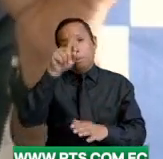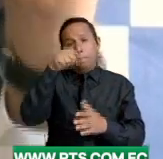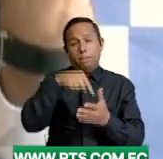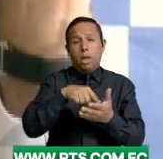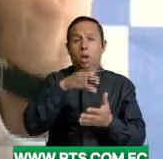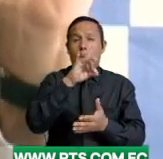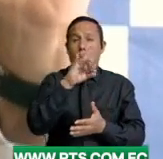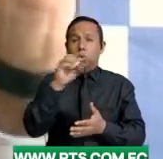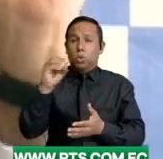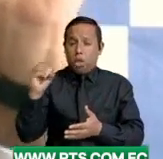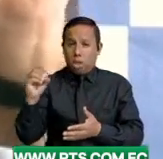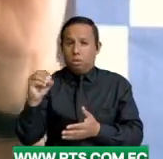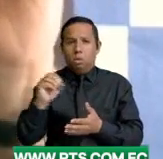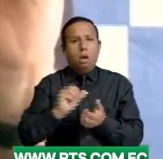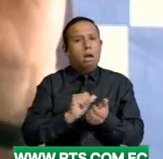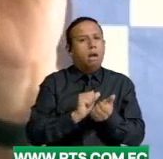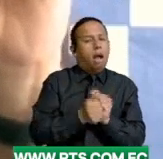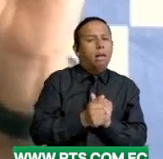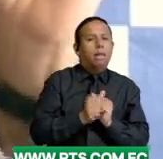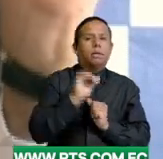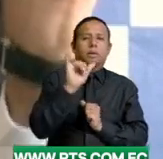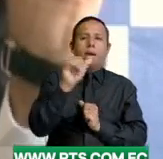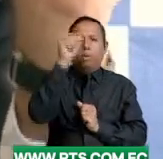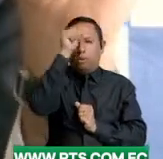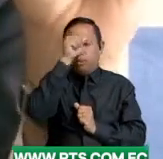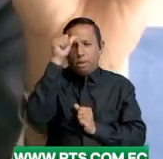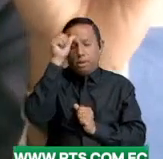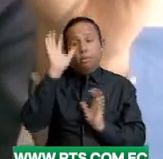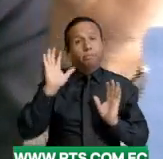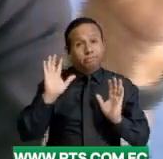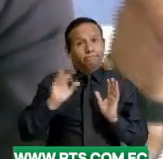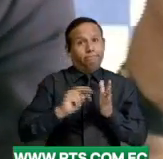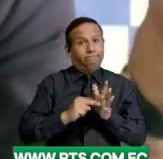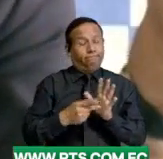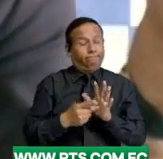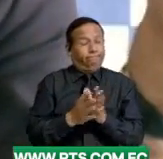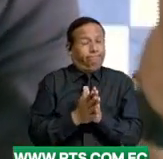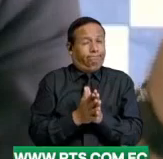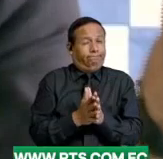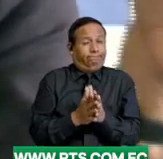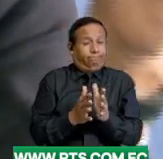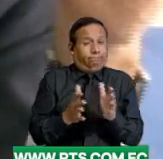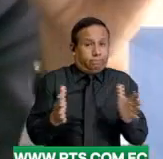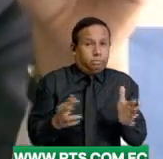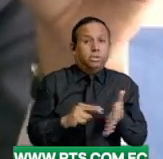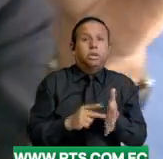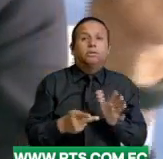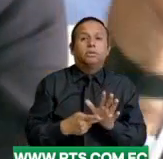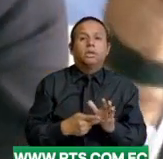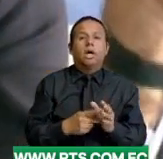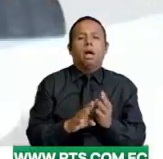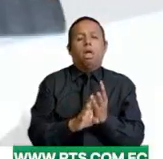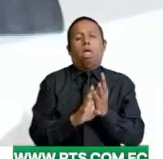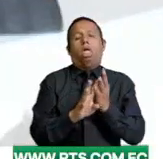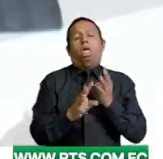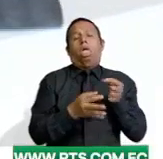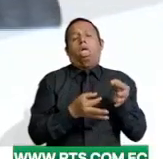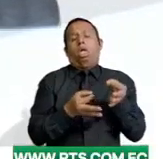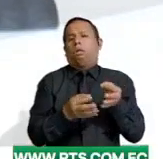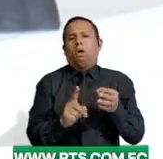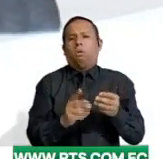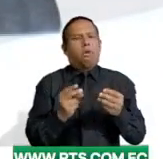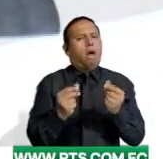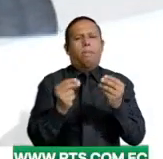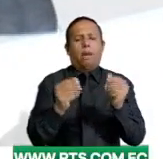1.800 cirugías cada fin de semana. Eso va a hacer que la cola se recorte de manera importante. A esto hay que sumarle